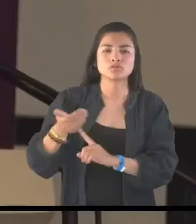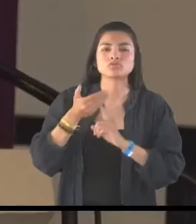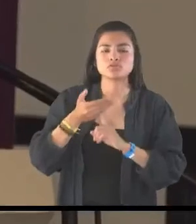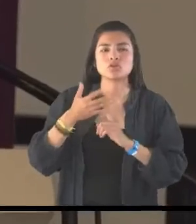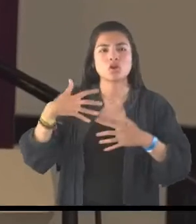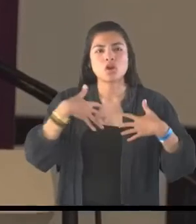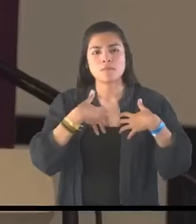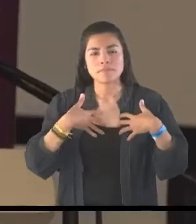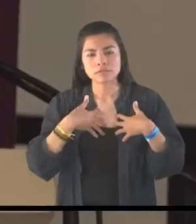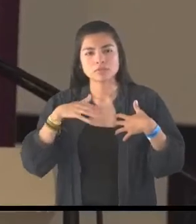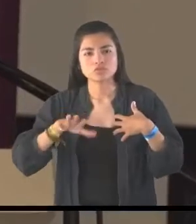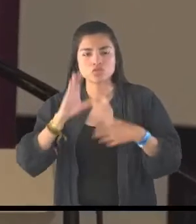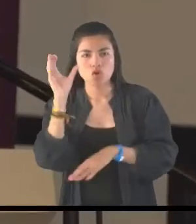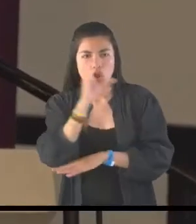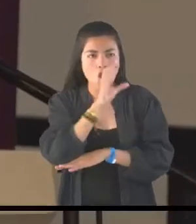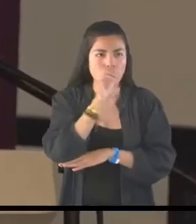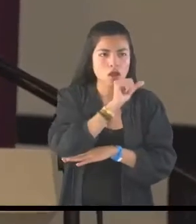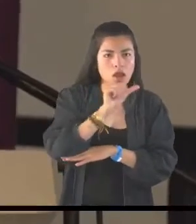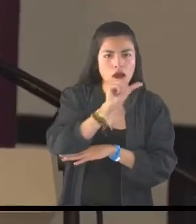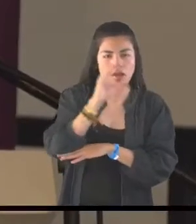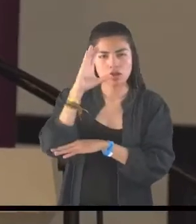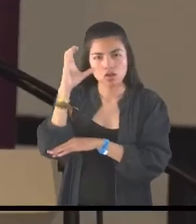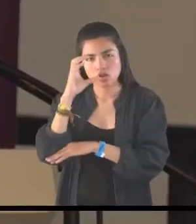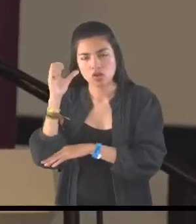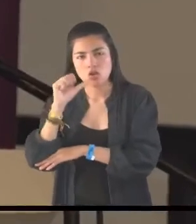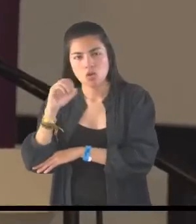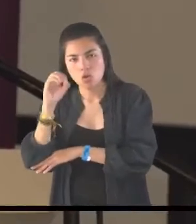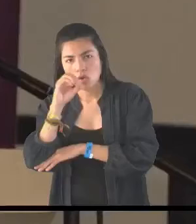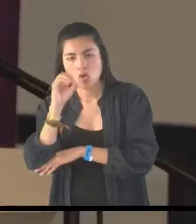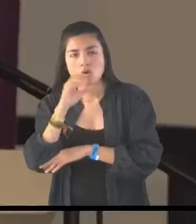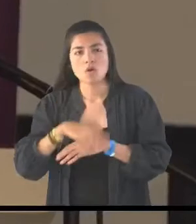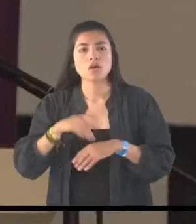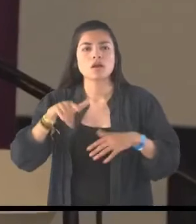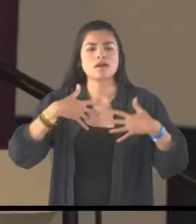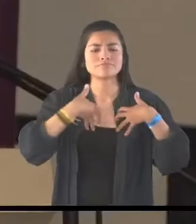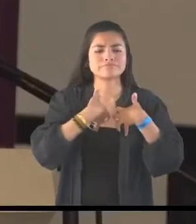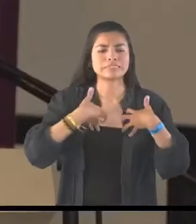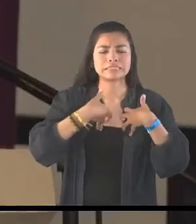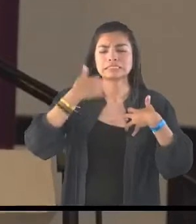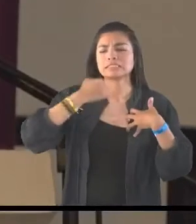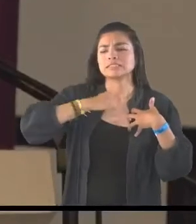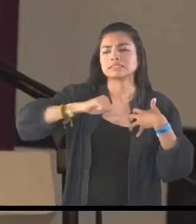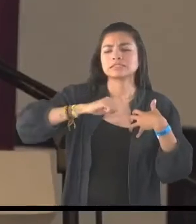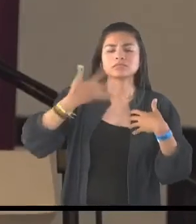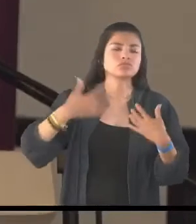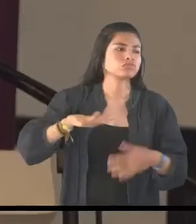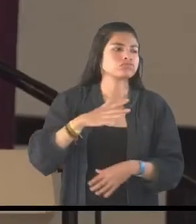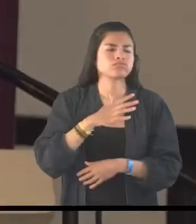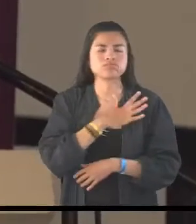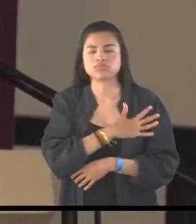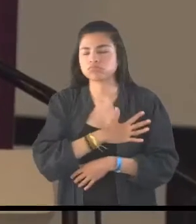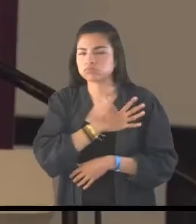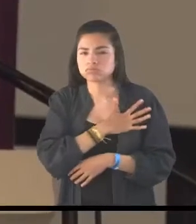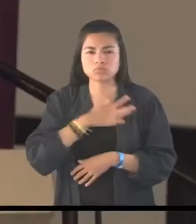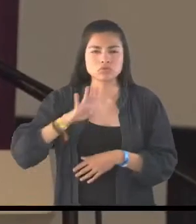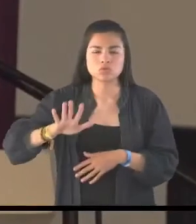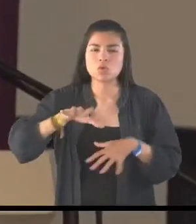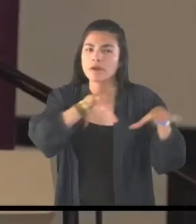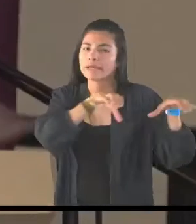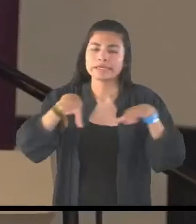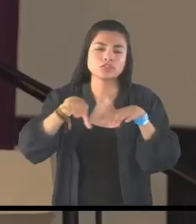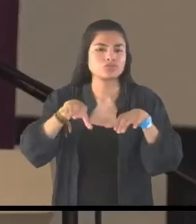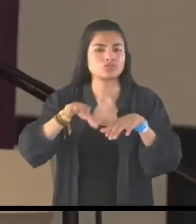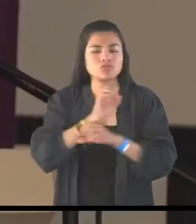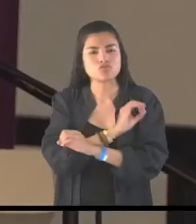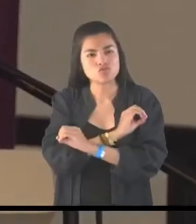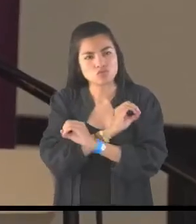la vulneración de los derechos que sufrieron las víctimas del conflicto y lamenta los hechos que nunca debieron suceder. Invito a